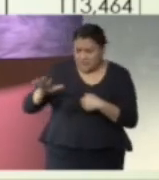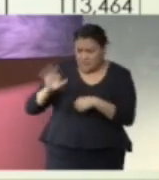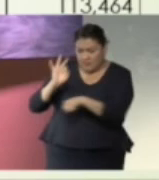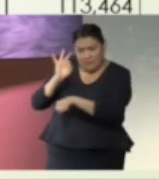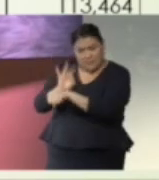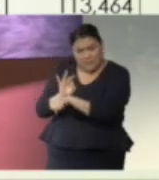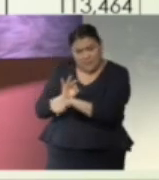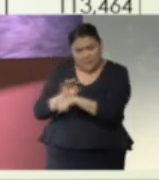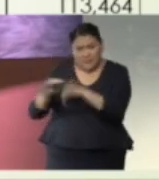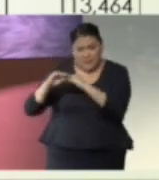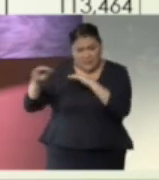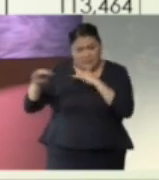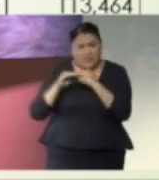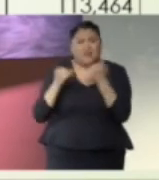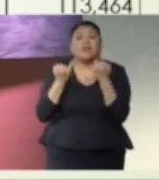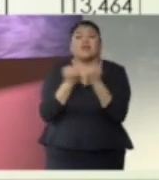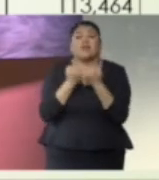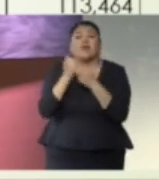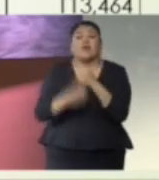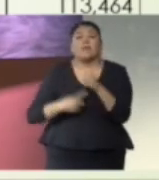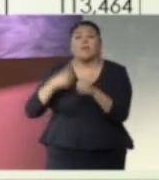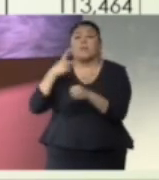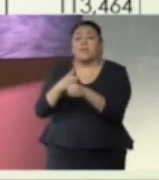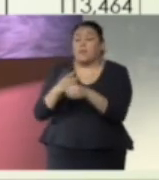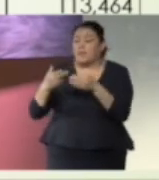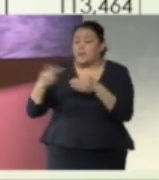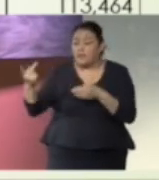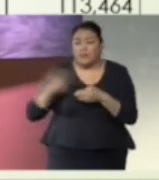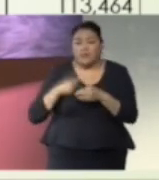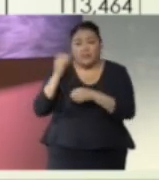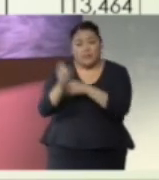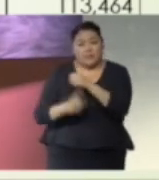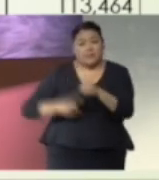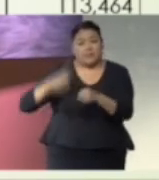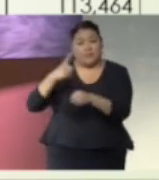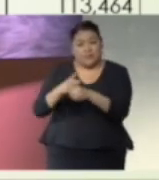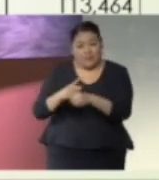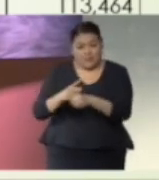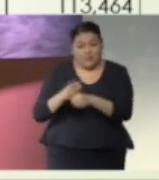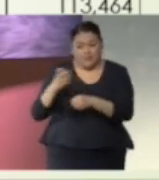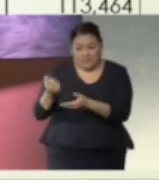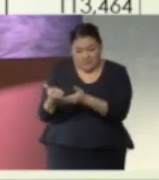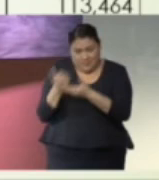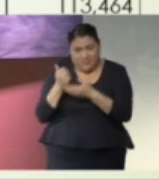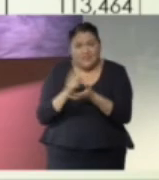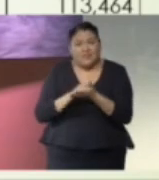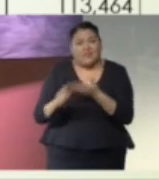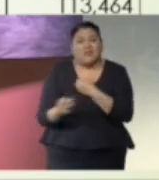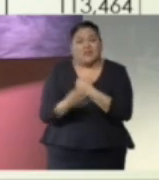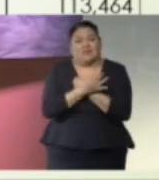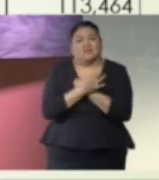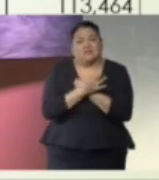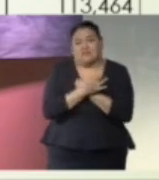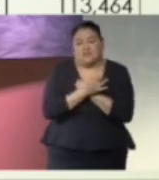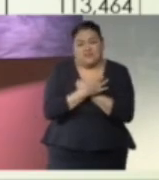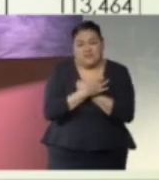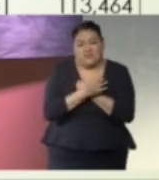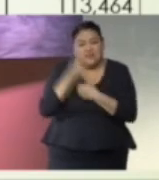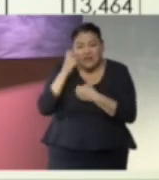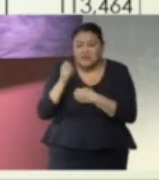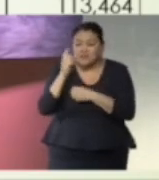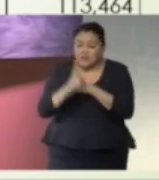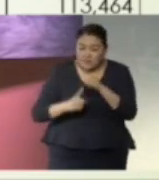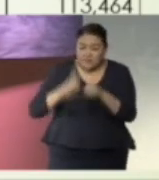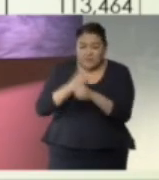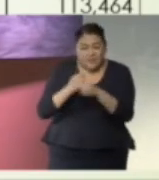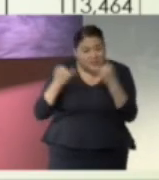una igualdad en el acceso a todos los derechos de hombres y mujeres, a todos los